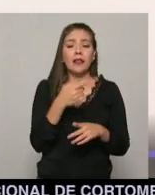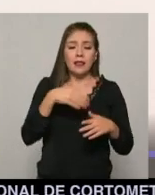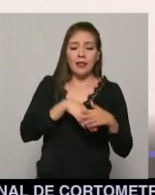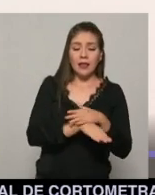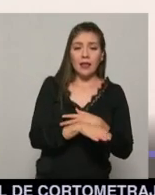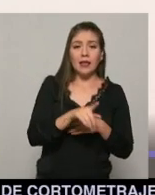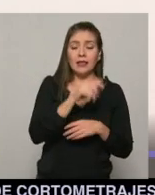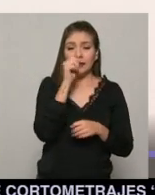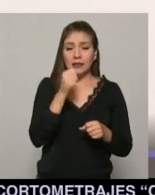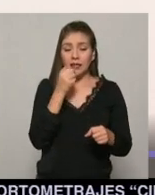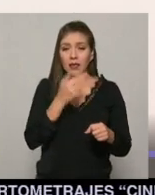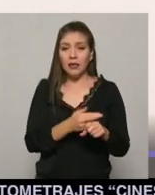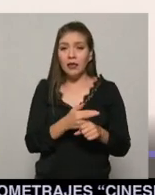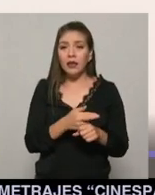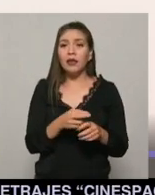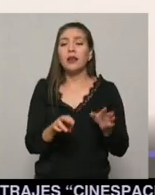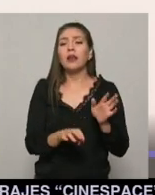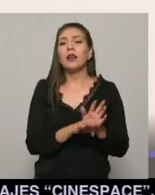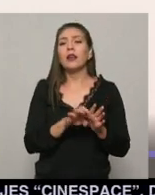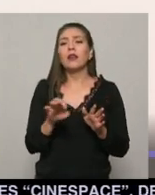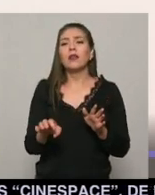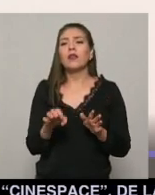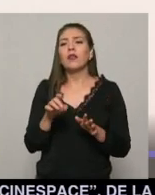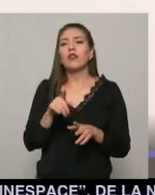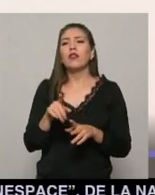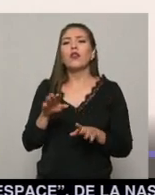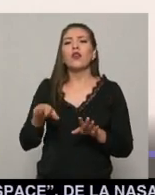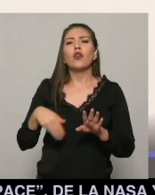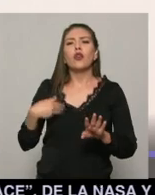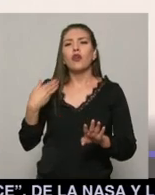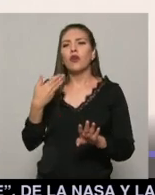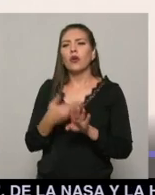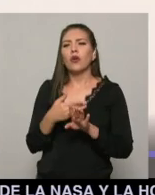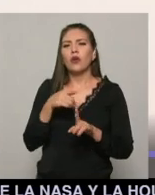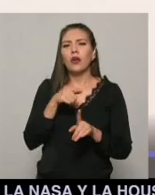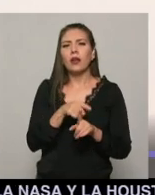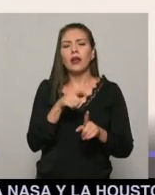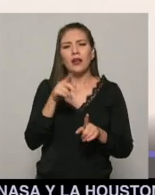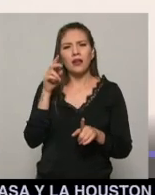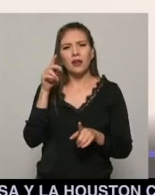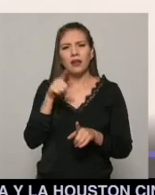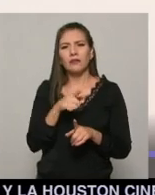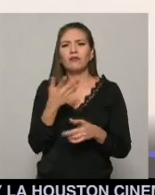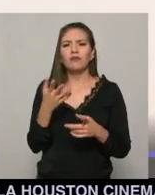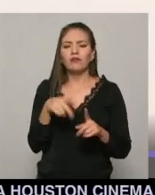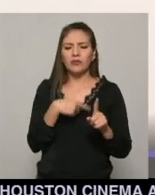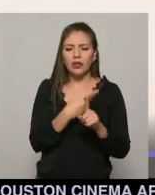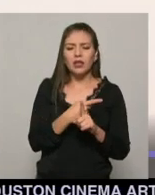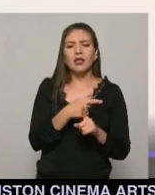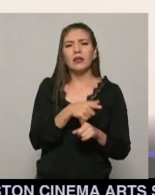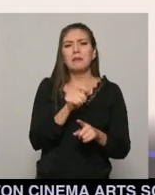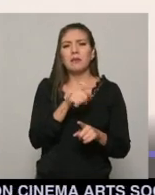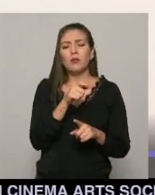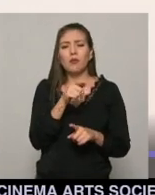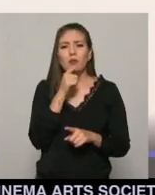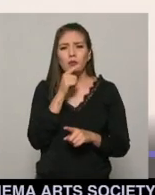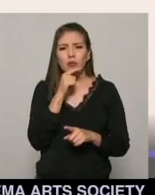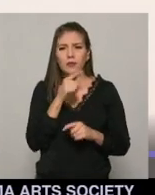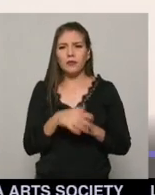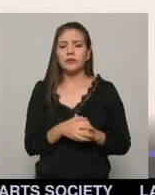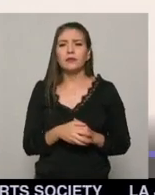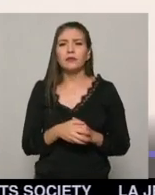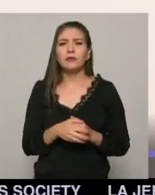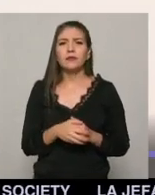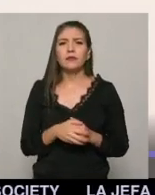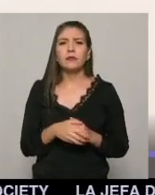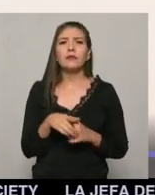Secretaría que tengan que ver con actos de violencia de género en contra de las propias policías. Es decir, se está modificando un poco el sistema para